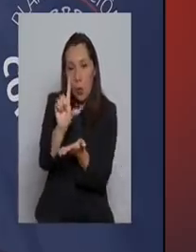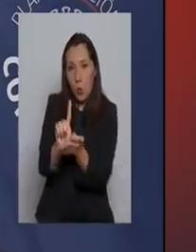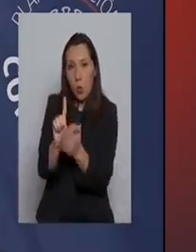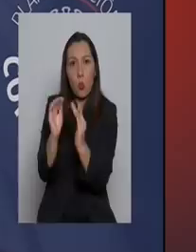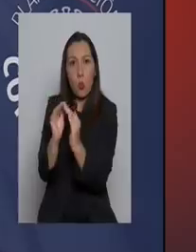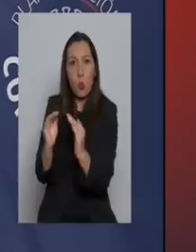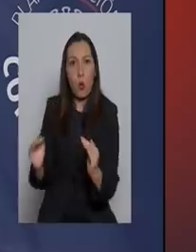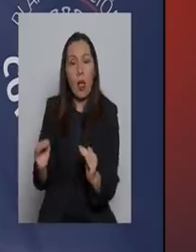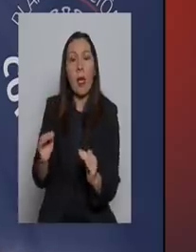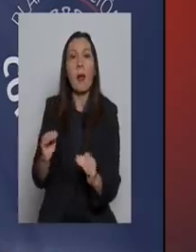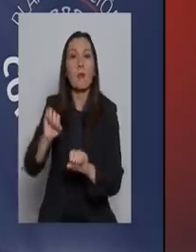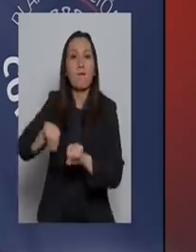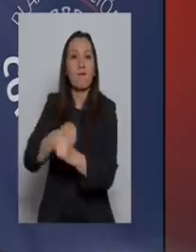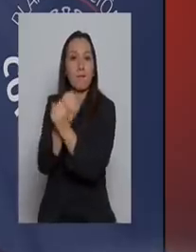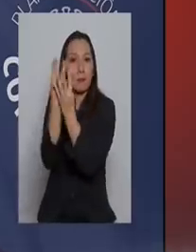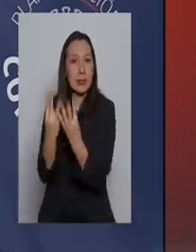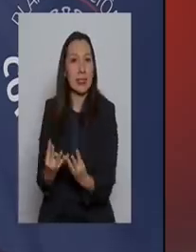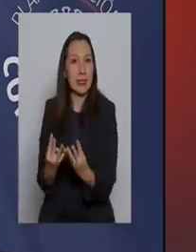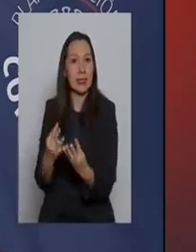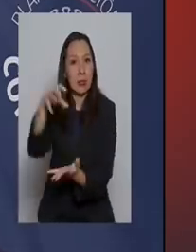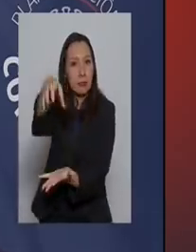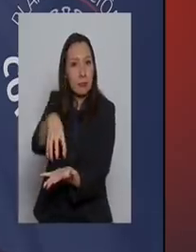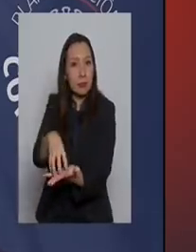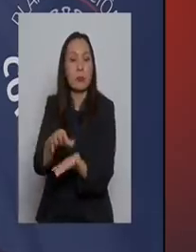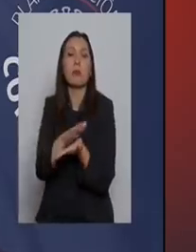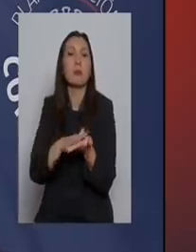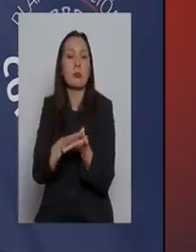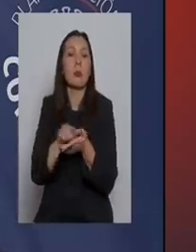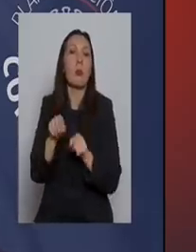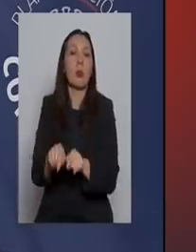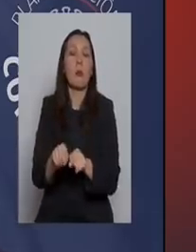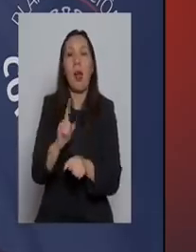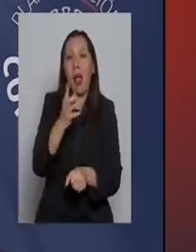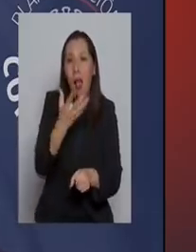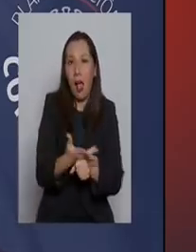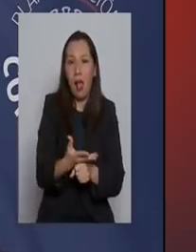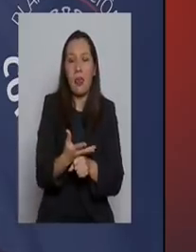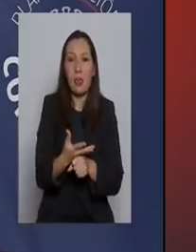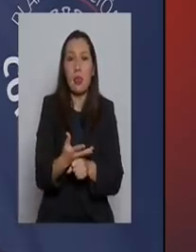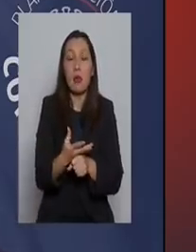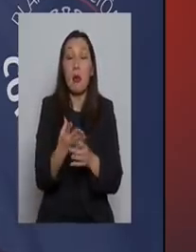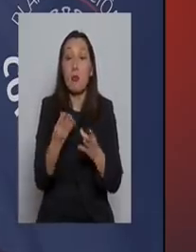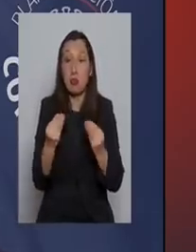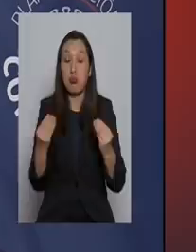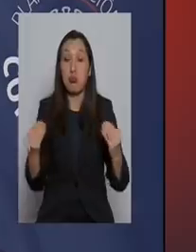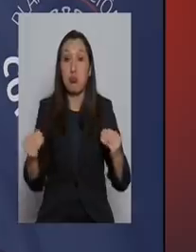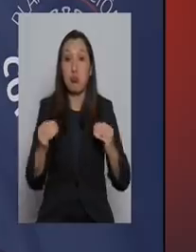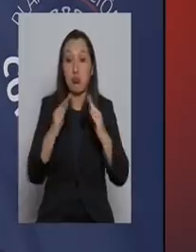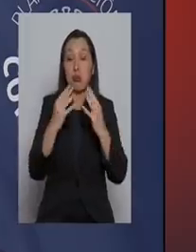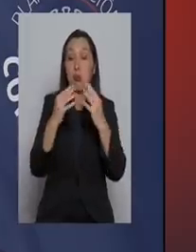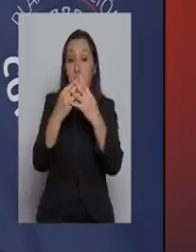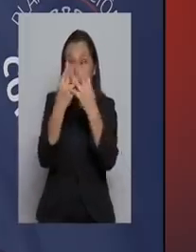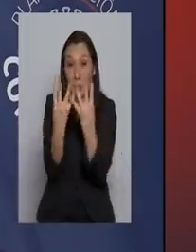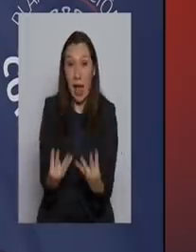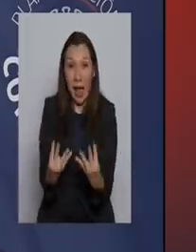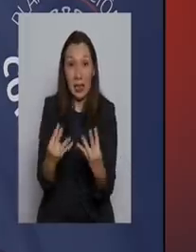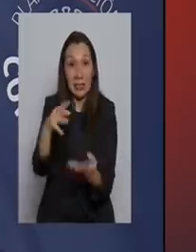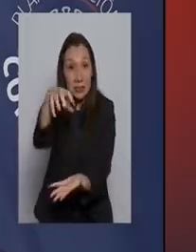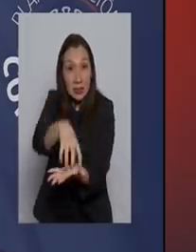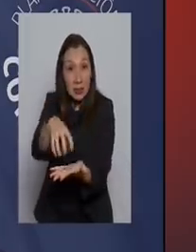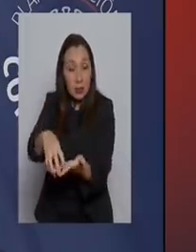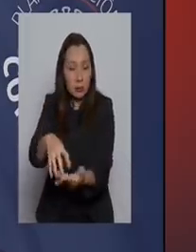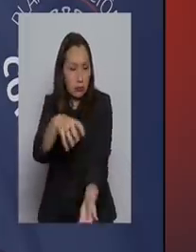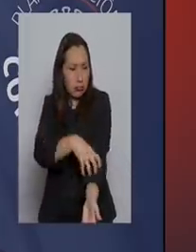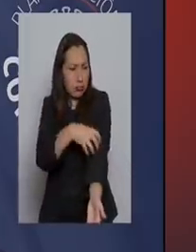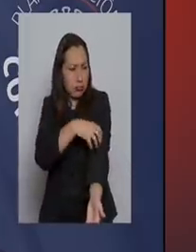recintos penitenciarios. Vale decir, tenemos un sinnúmero de recintos penitenciarios a lo